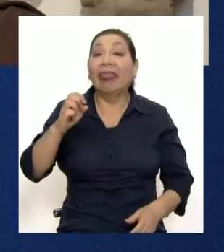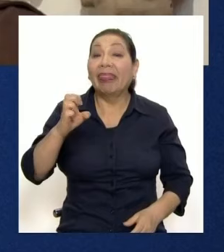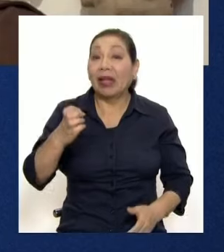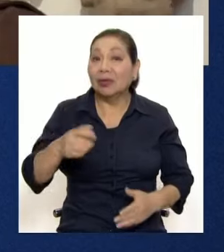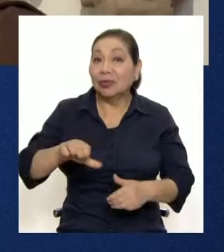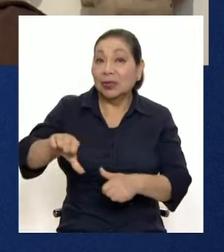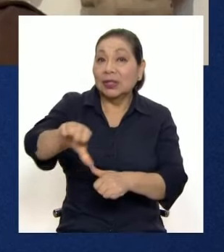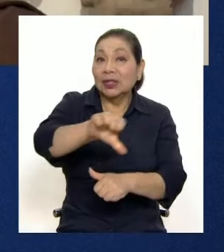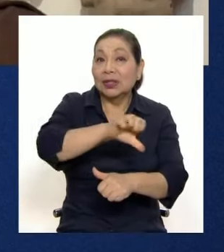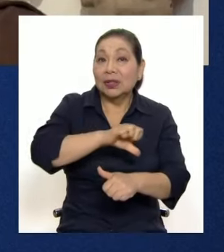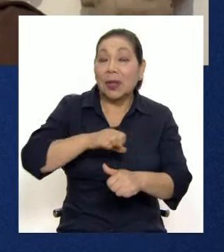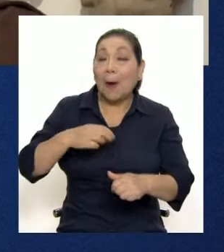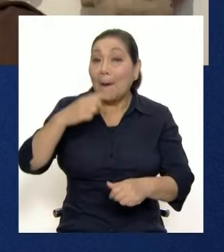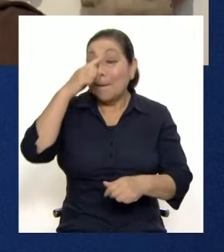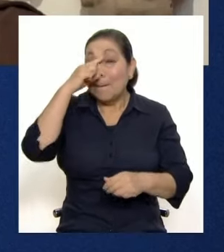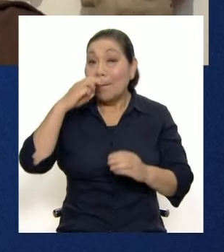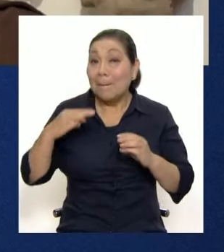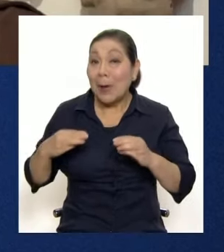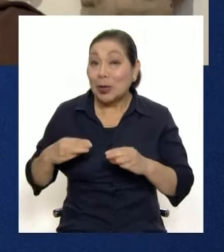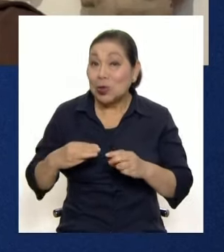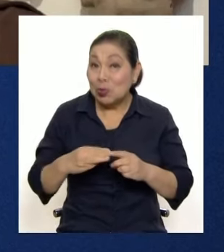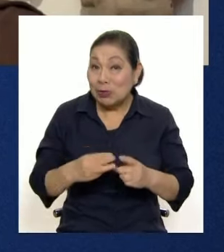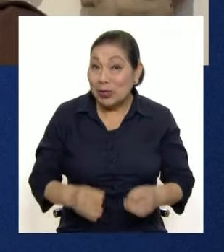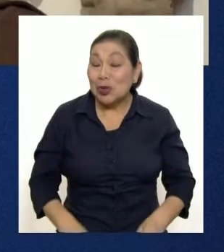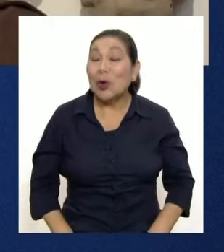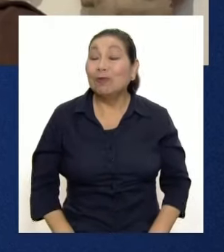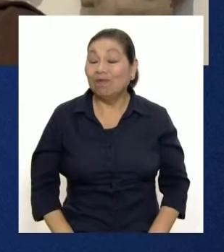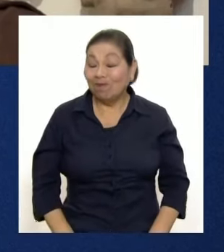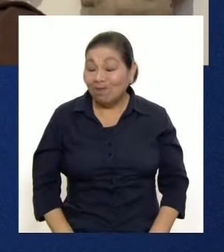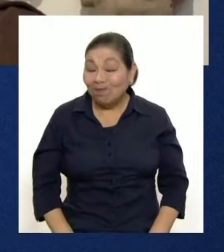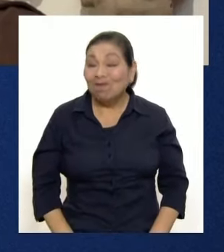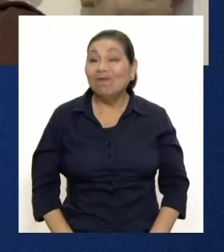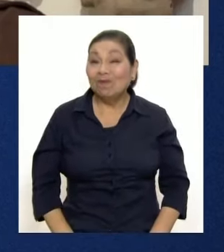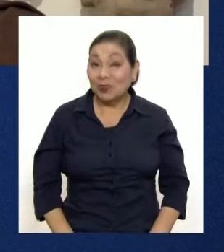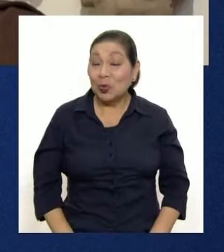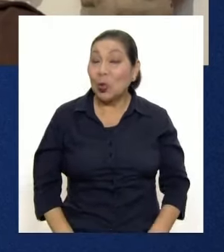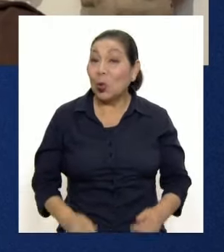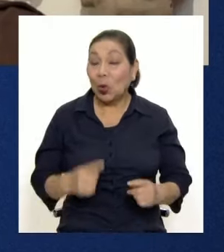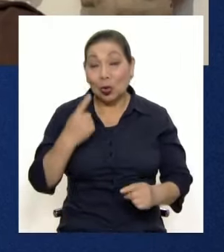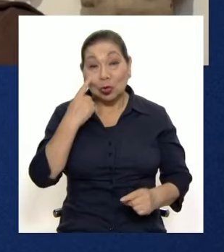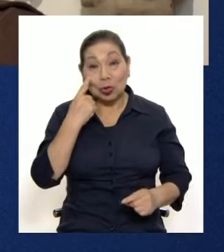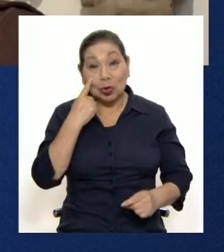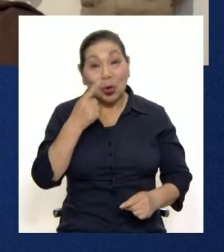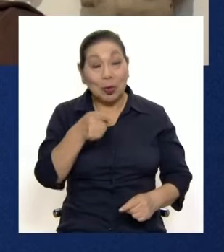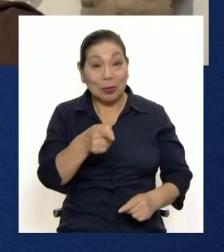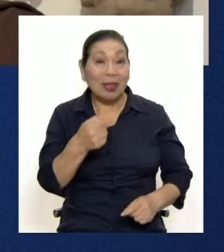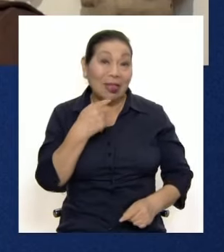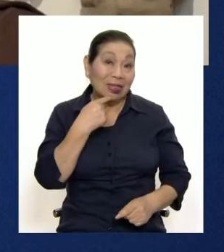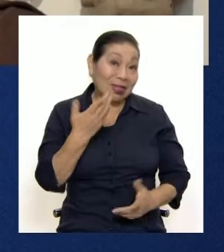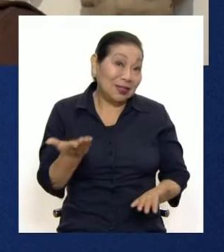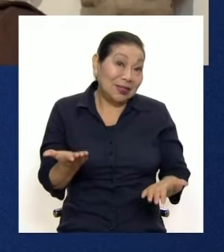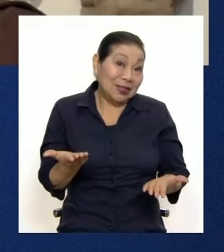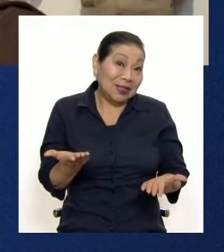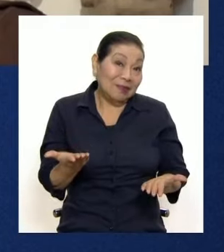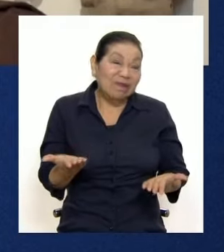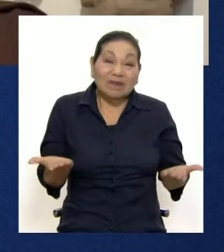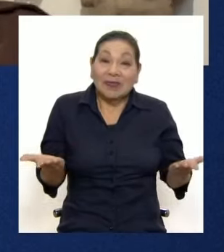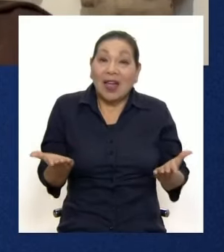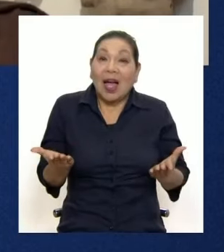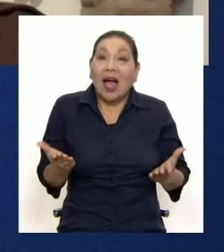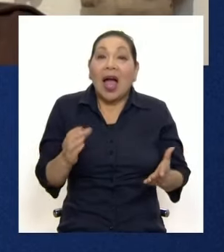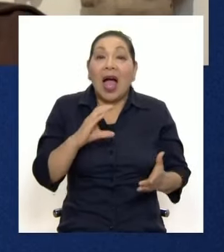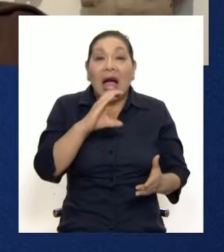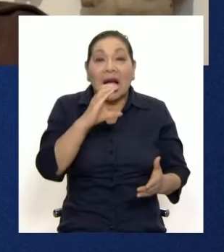alrededores de Machu picu e pero también estamos siendo muy reconocidos como bien señalaba usted en lo que es el